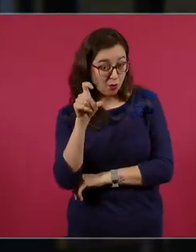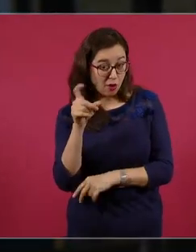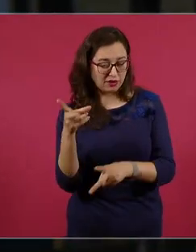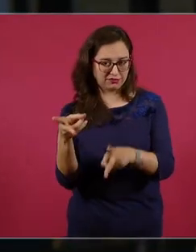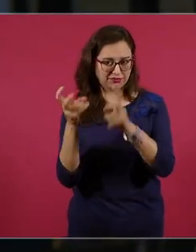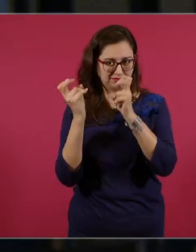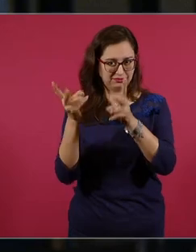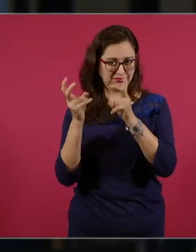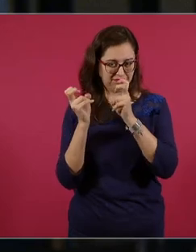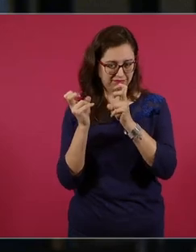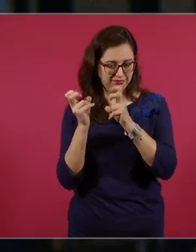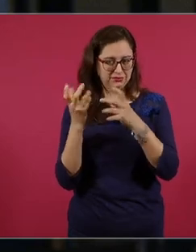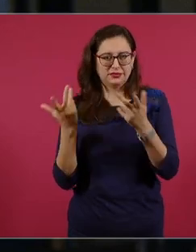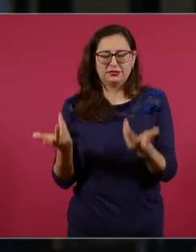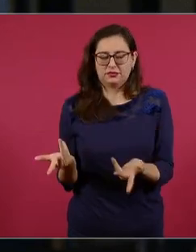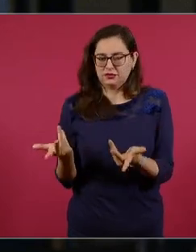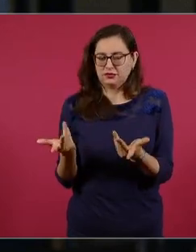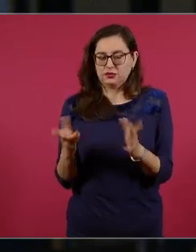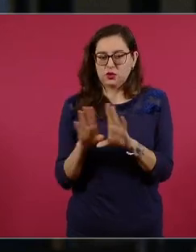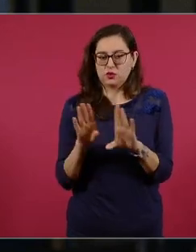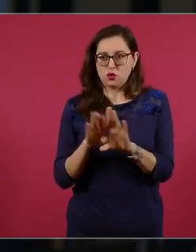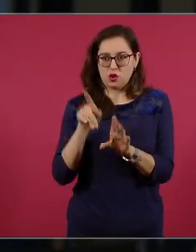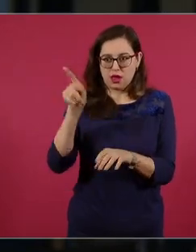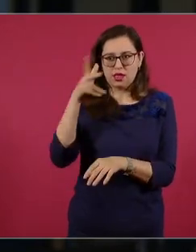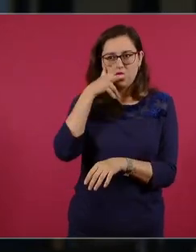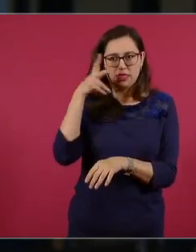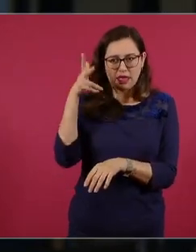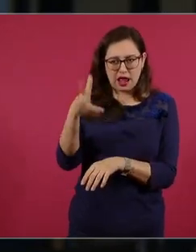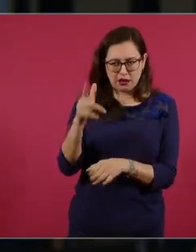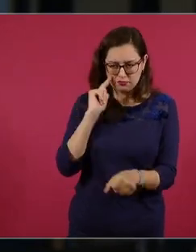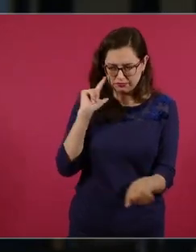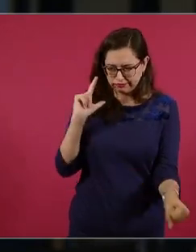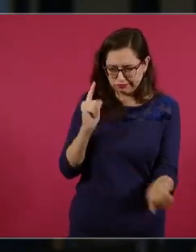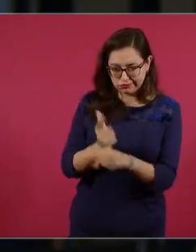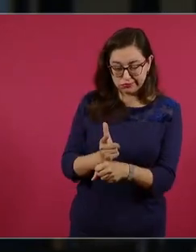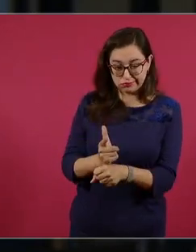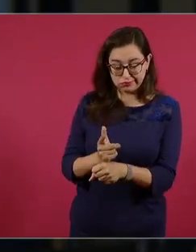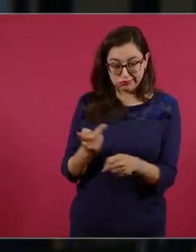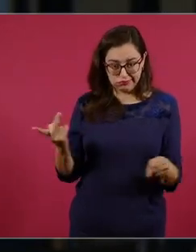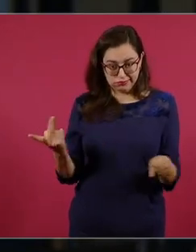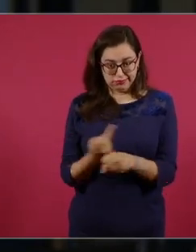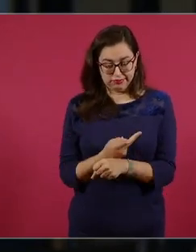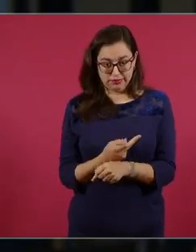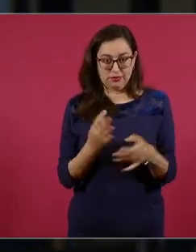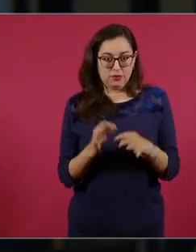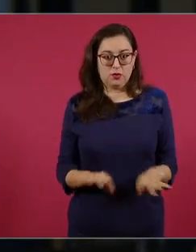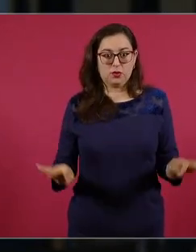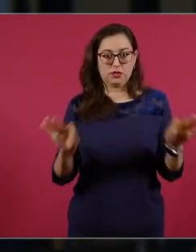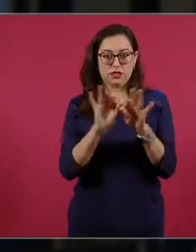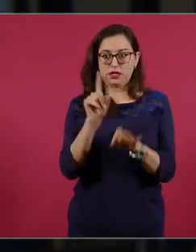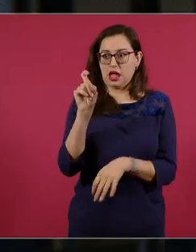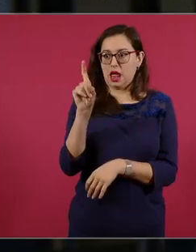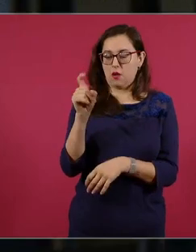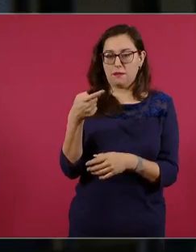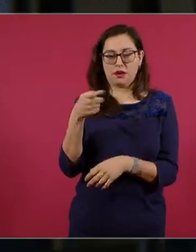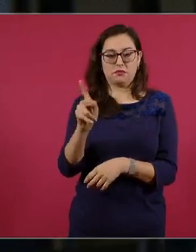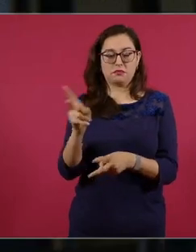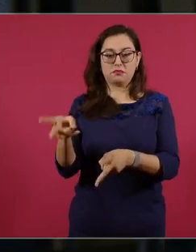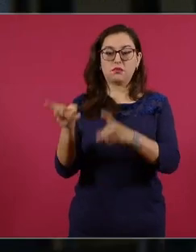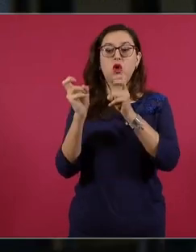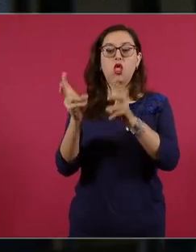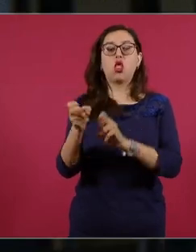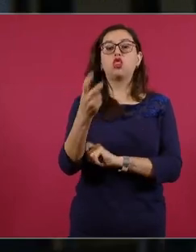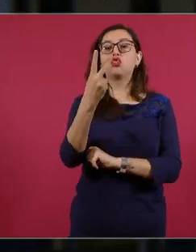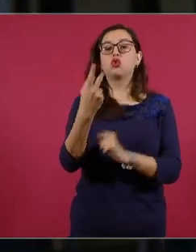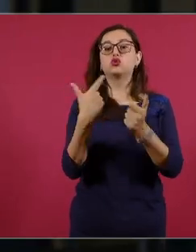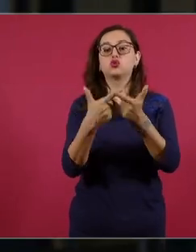dando seguimiento, sobre el robo del vital líquido por parte de dos grupos